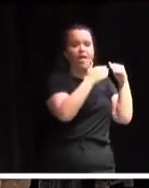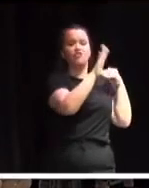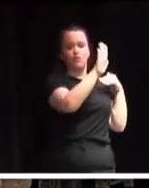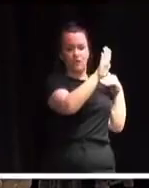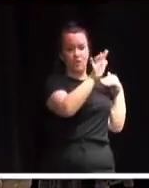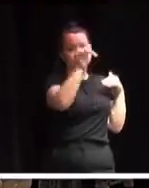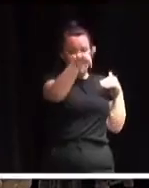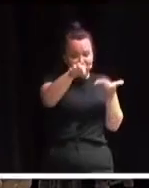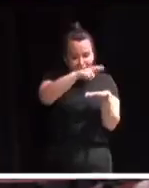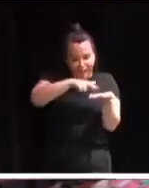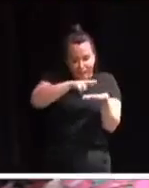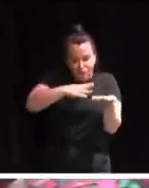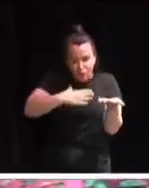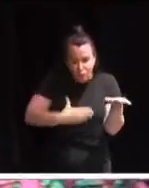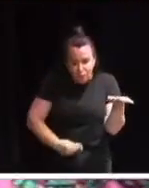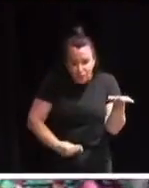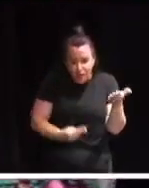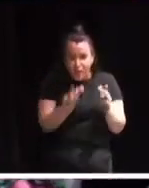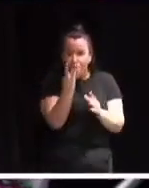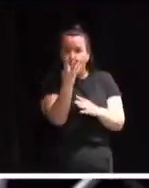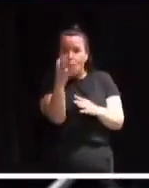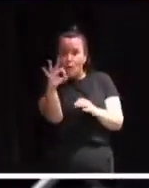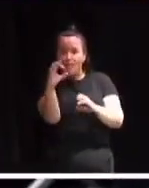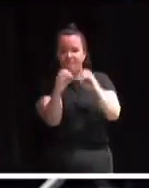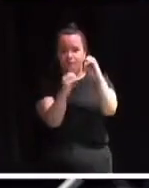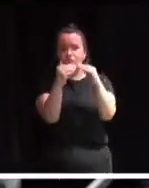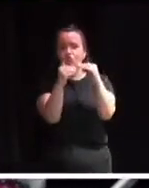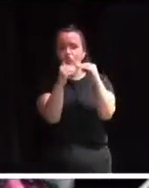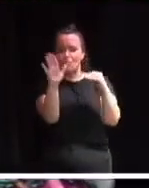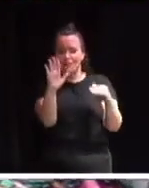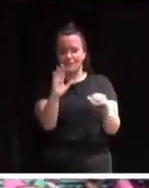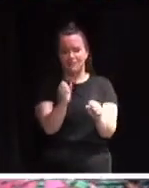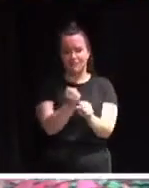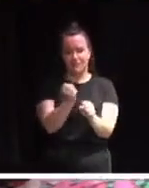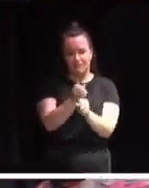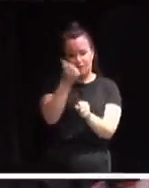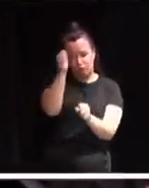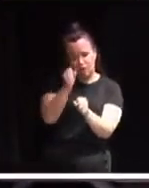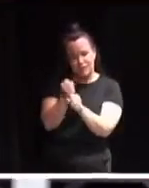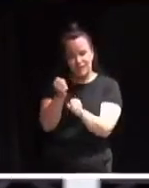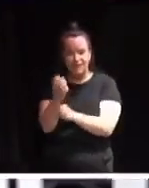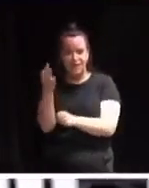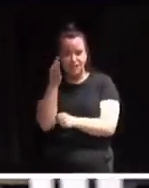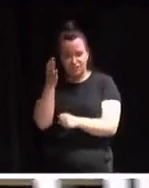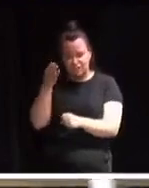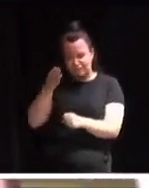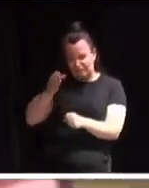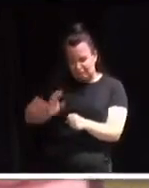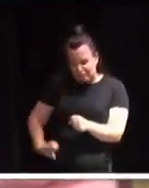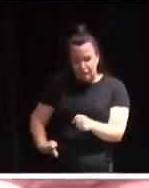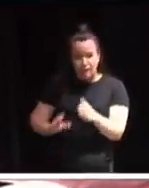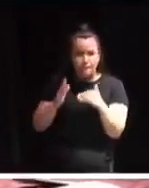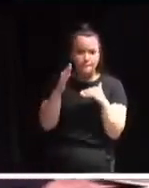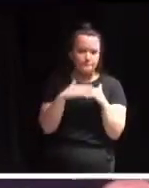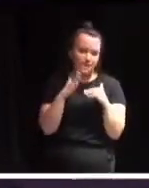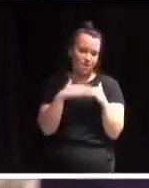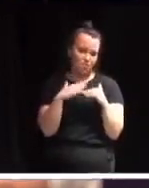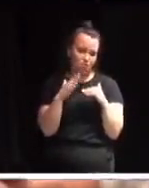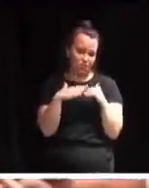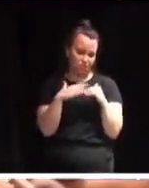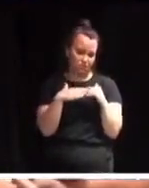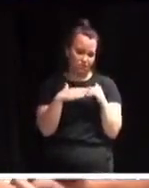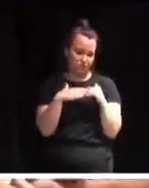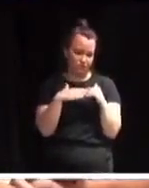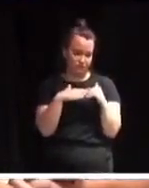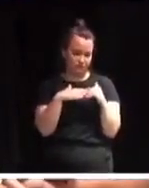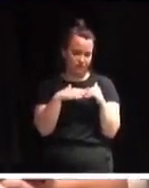aquí en murcia más del 40% de los trabajadores y trabajadoras cobran el salario mínimo es decir